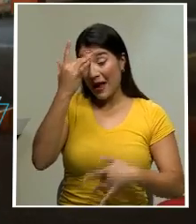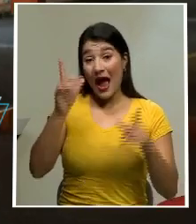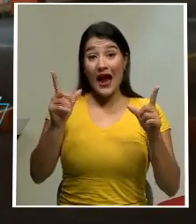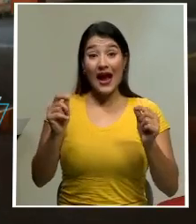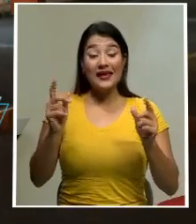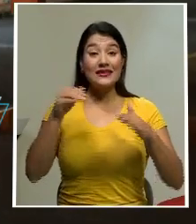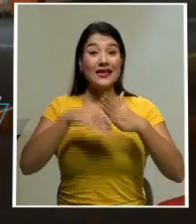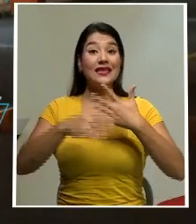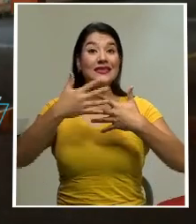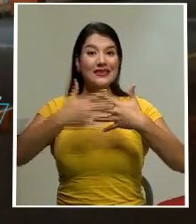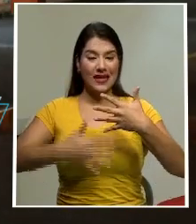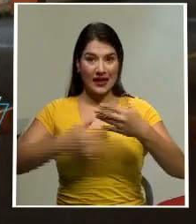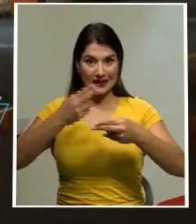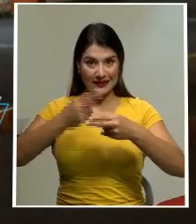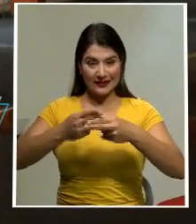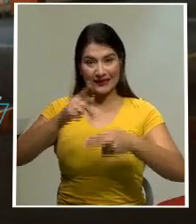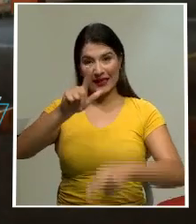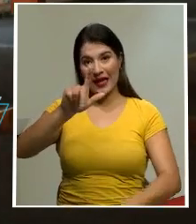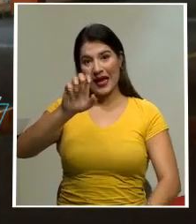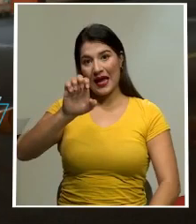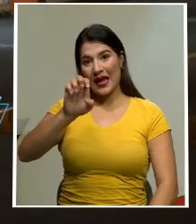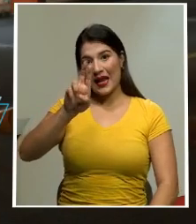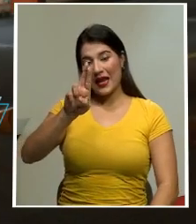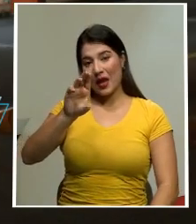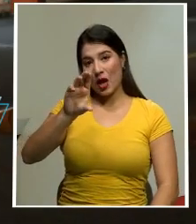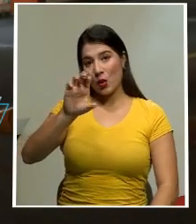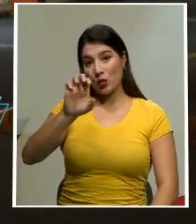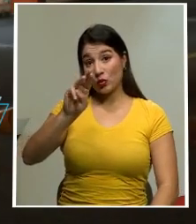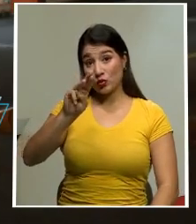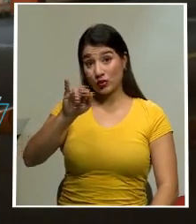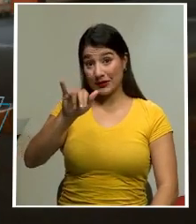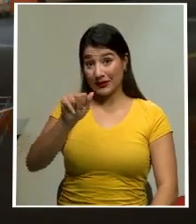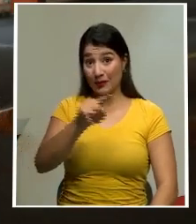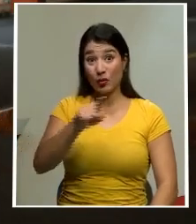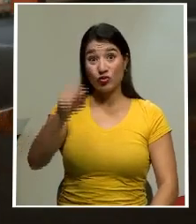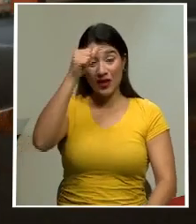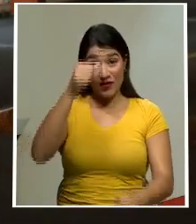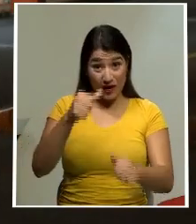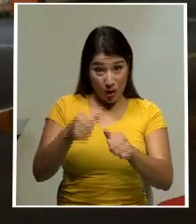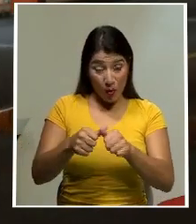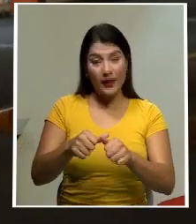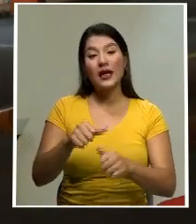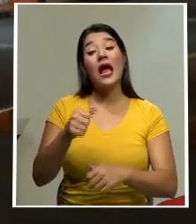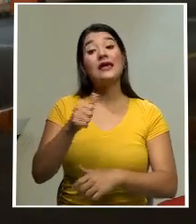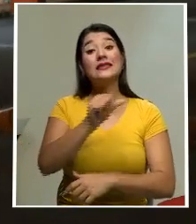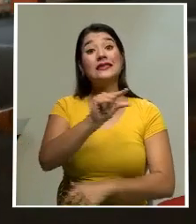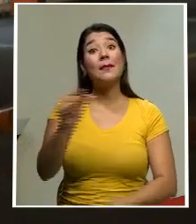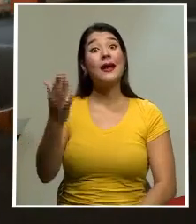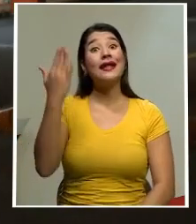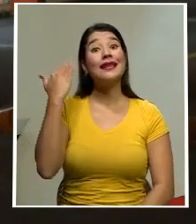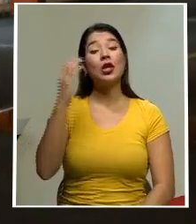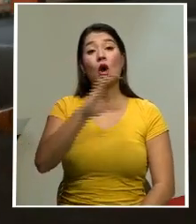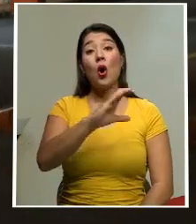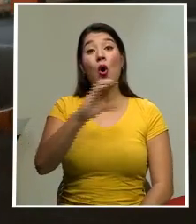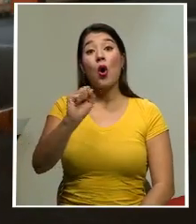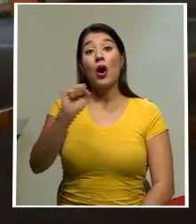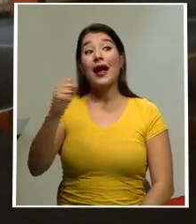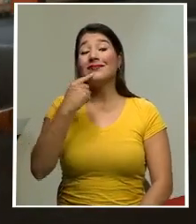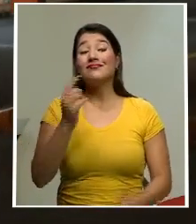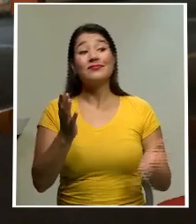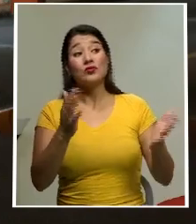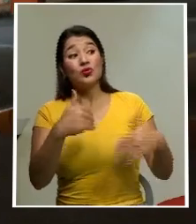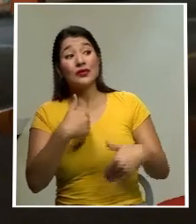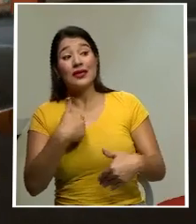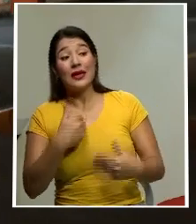linfoblástica aguda. Recordemos que la Caja afirmó la semana anterior que ya no contaba con este medicamento y no